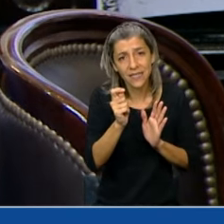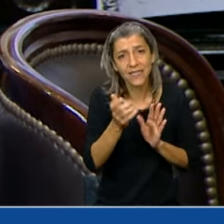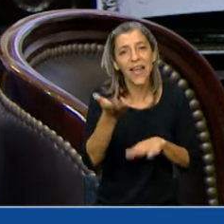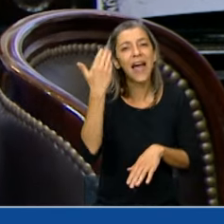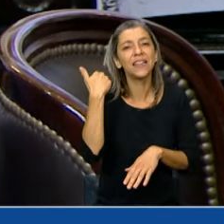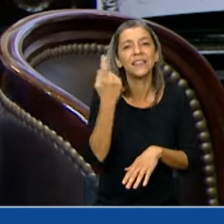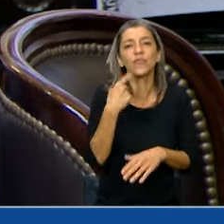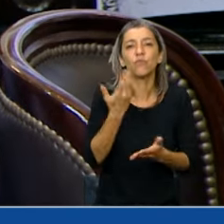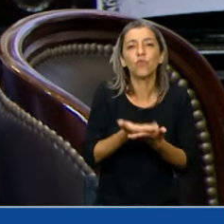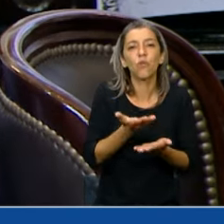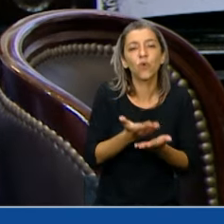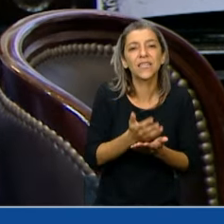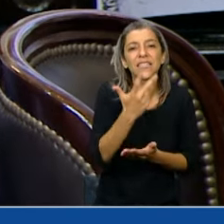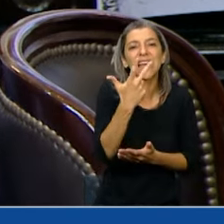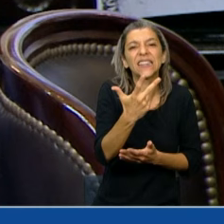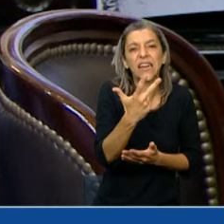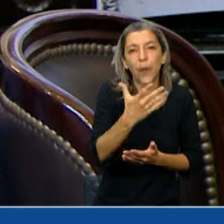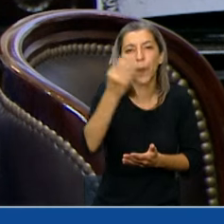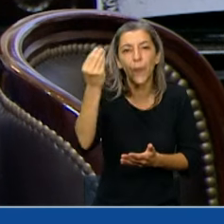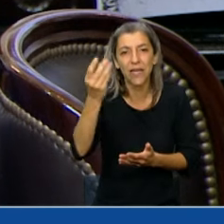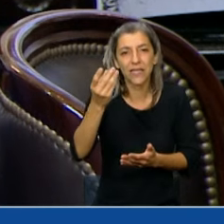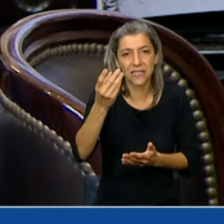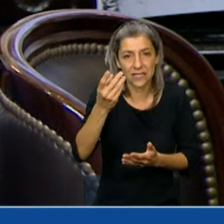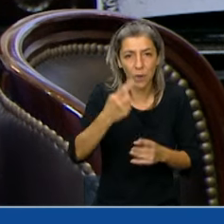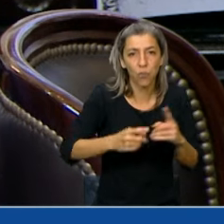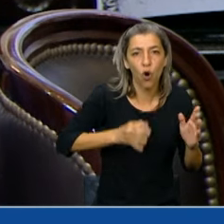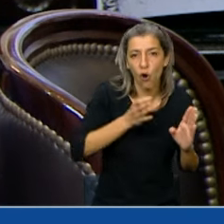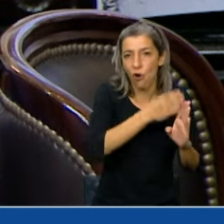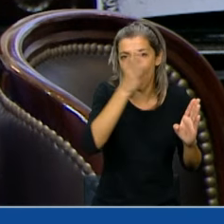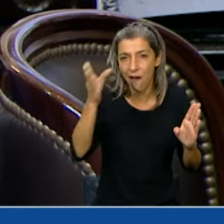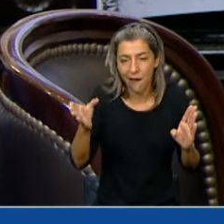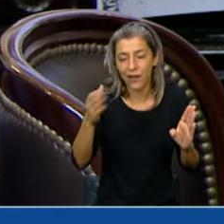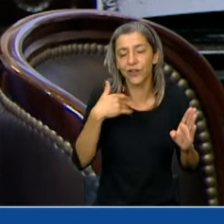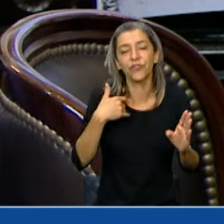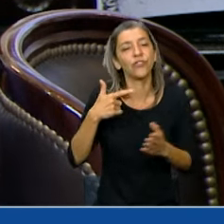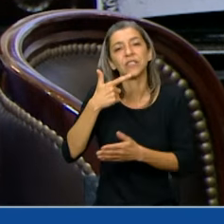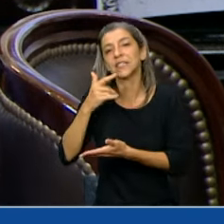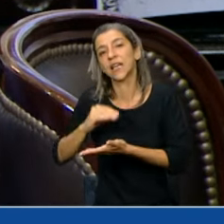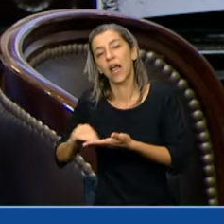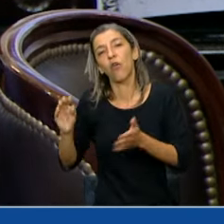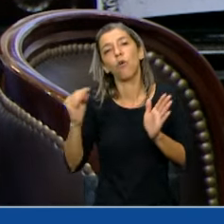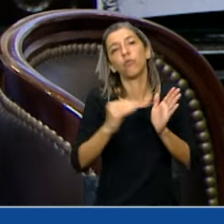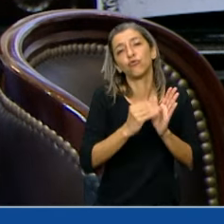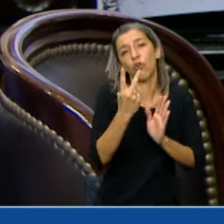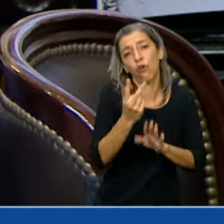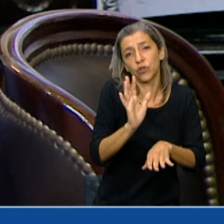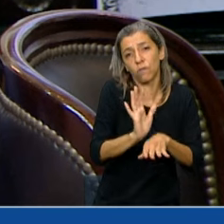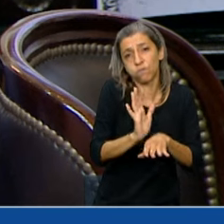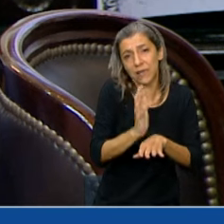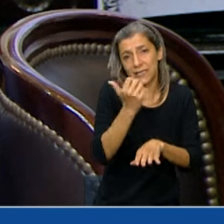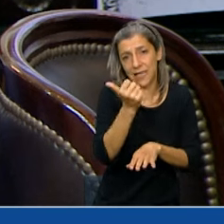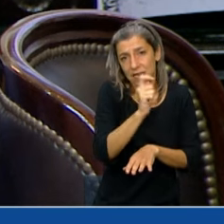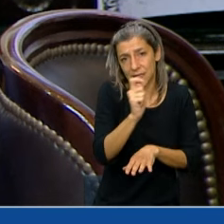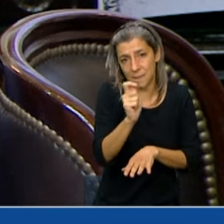salió de acá para el senado con lo cual creo presidente que lo que el senado ha hecho